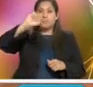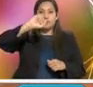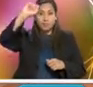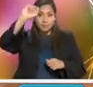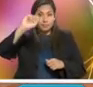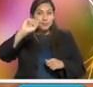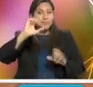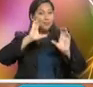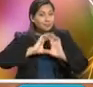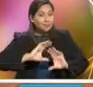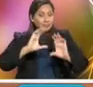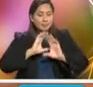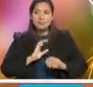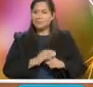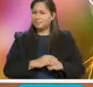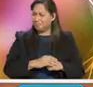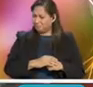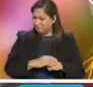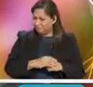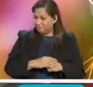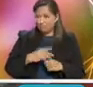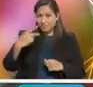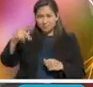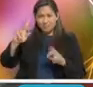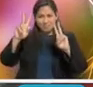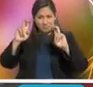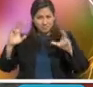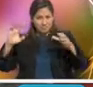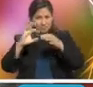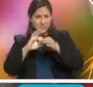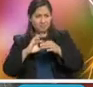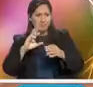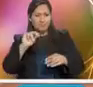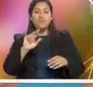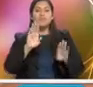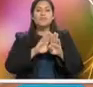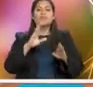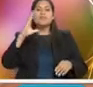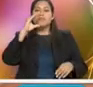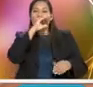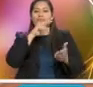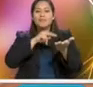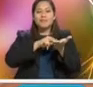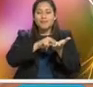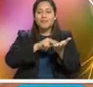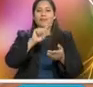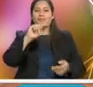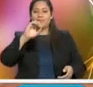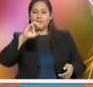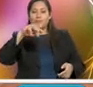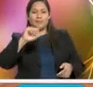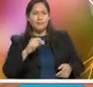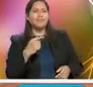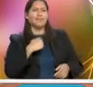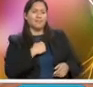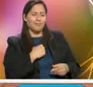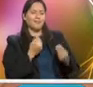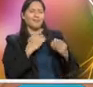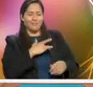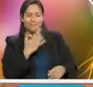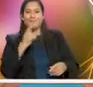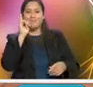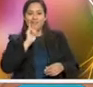un éxito que no tenía nada que ver con su género y fue, pues, La Negra Tomasa, ¿no? Uy, estoy tan enamorado, ¿te acuerdas? ¡Claro!